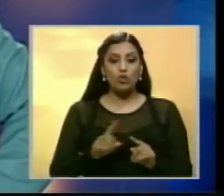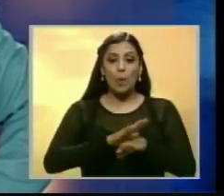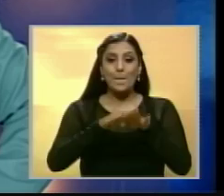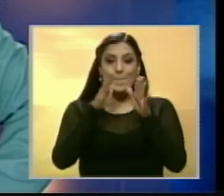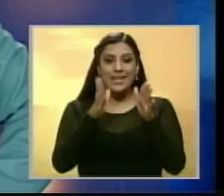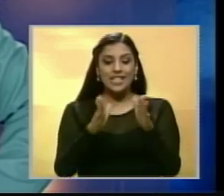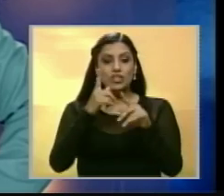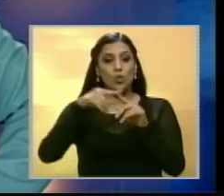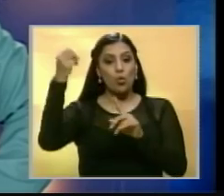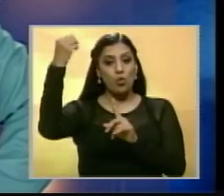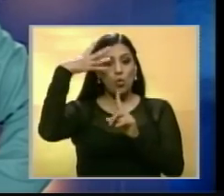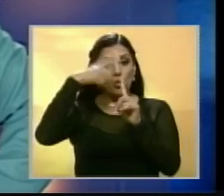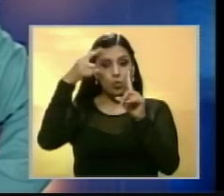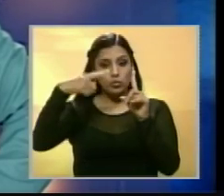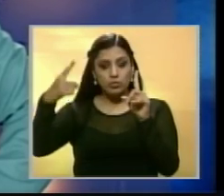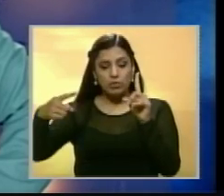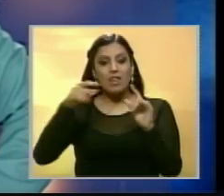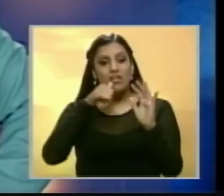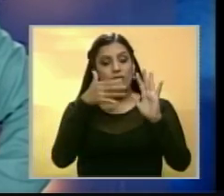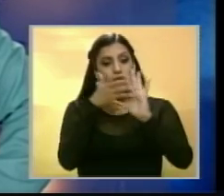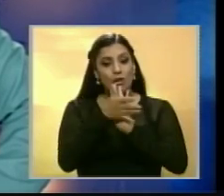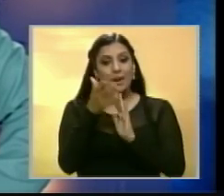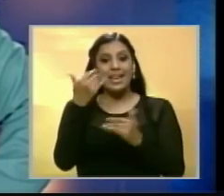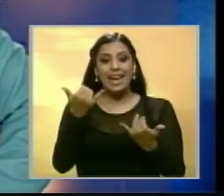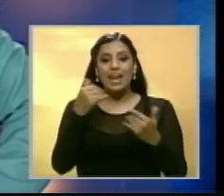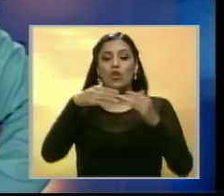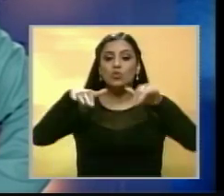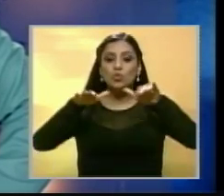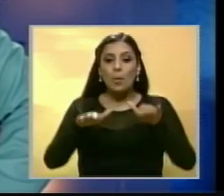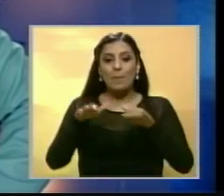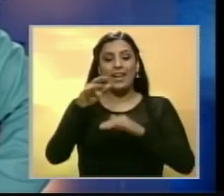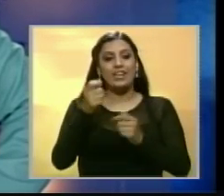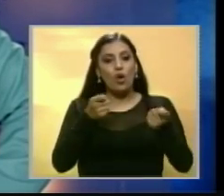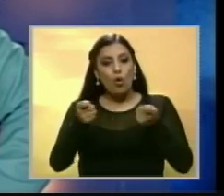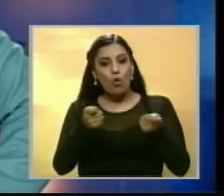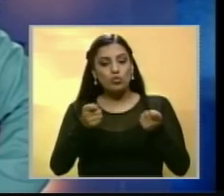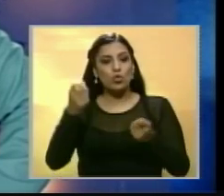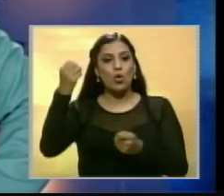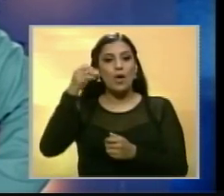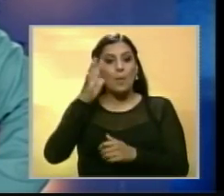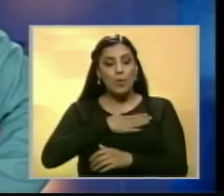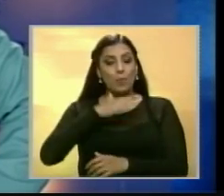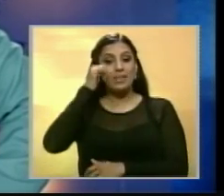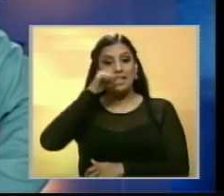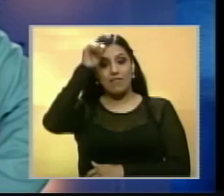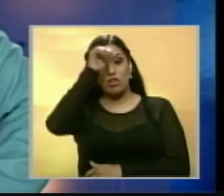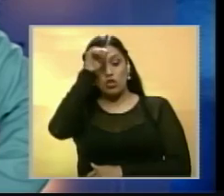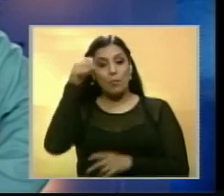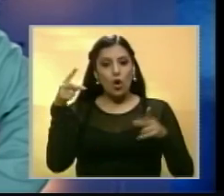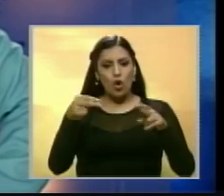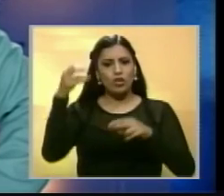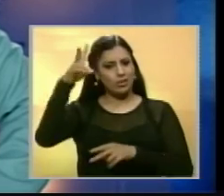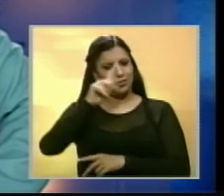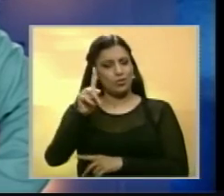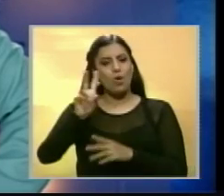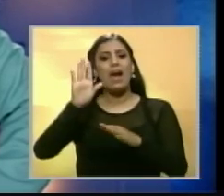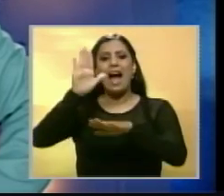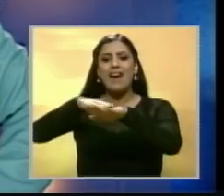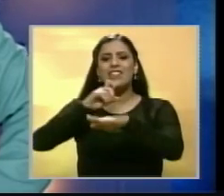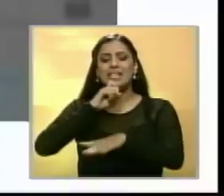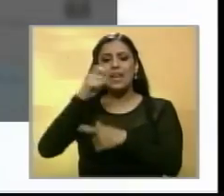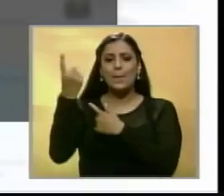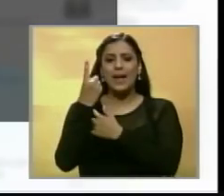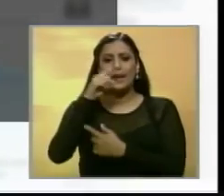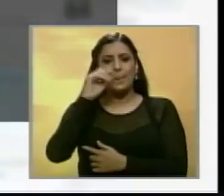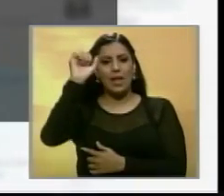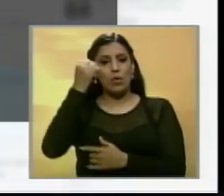El ministro para la Energía Eléctrica, Luis Mota Domínguez, anunció la suspensión del racionamiento eléctrico durante los fines de semana en solicitud del Ejecutivo Nacional.